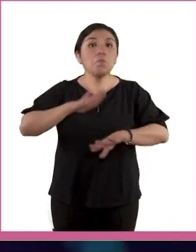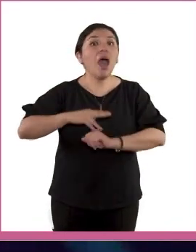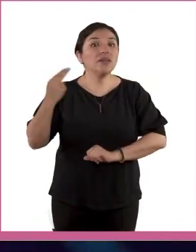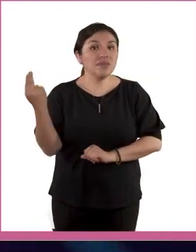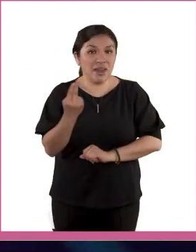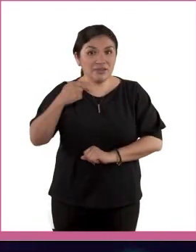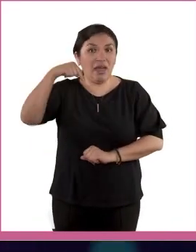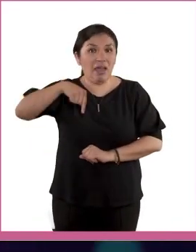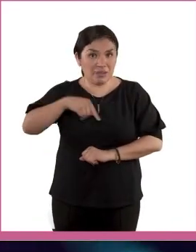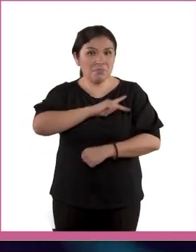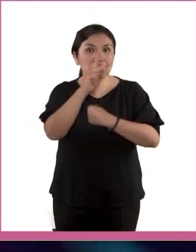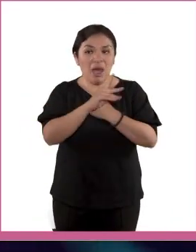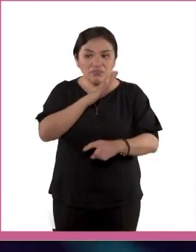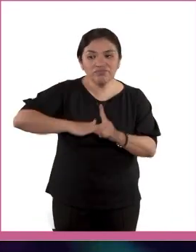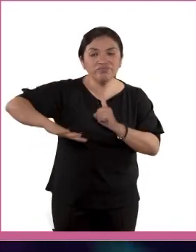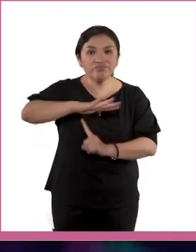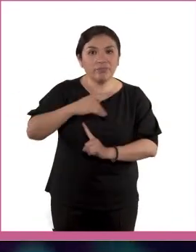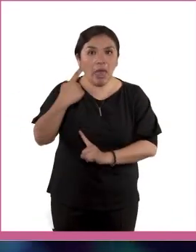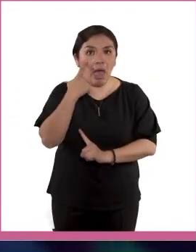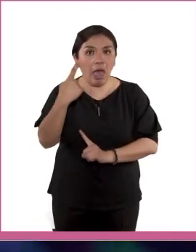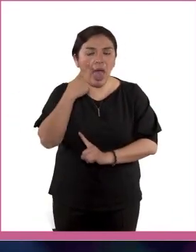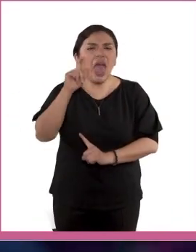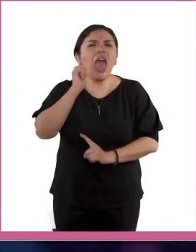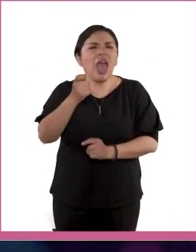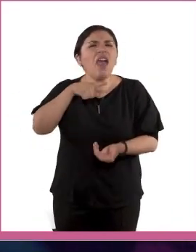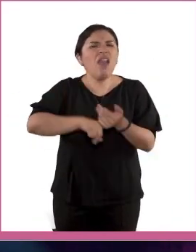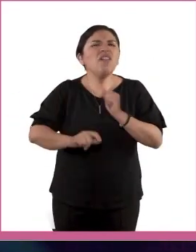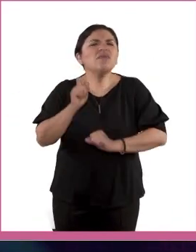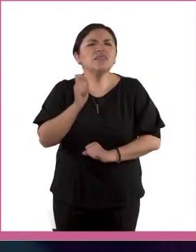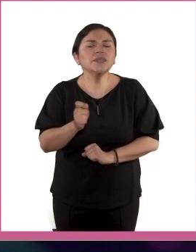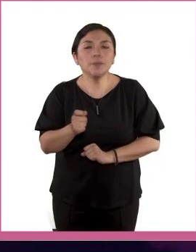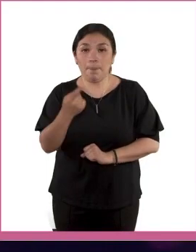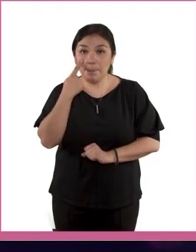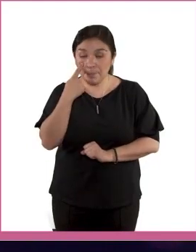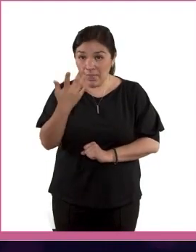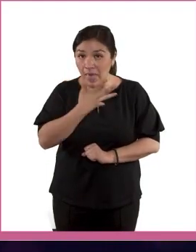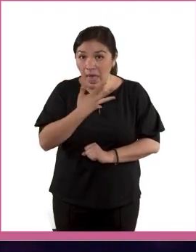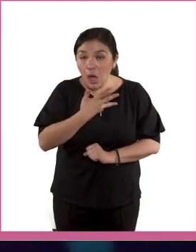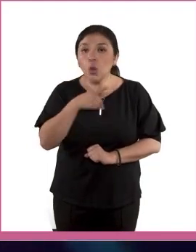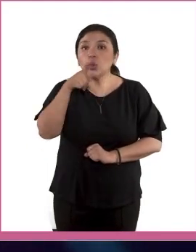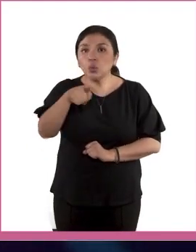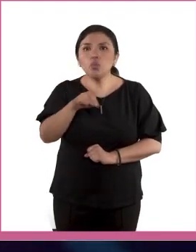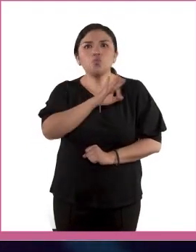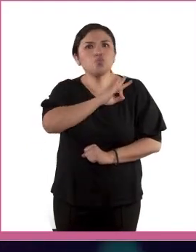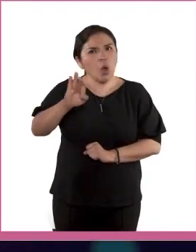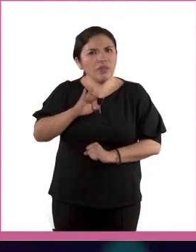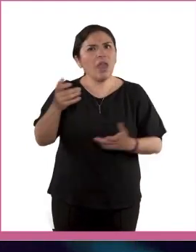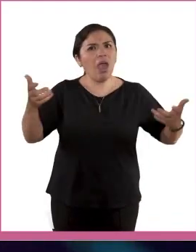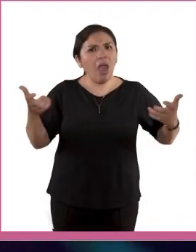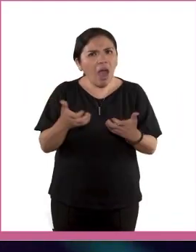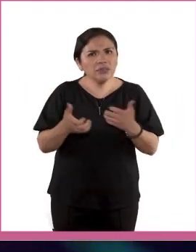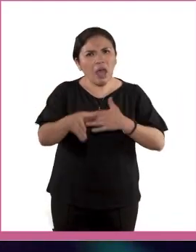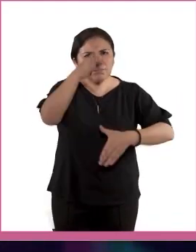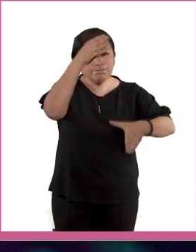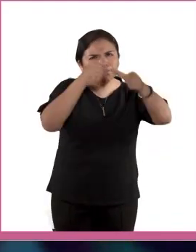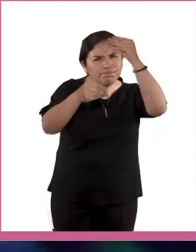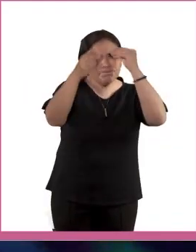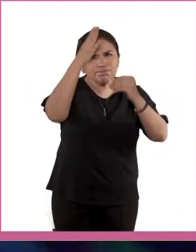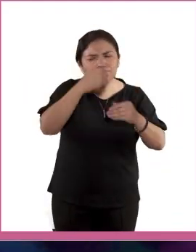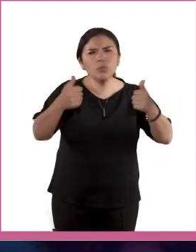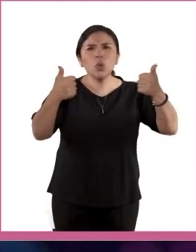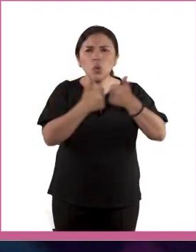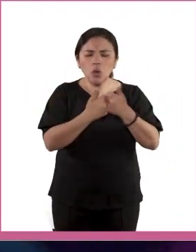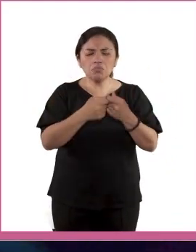valiosa, muy necesaria en nuestro contexto, que consiste básicamente en tener la oportunidad